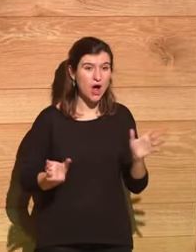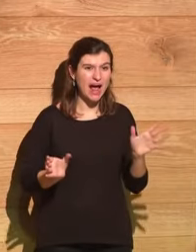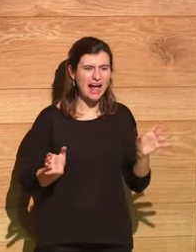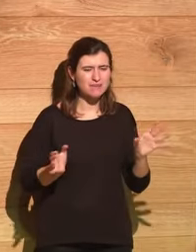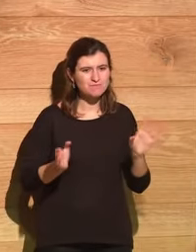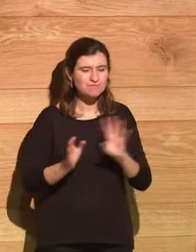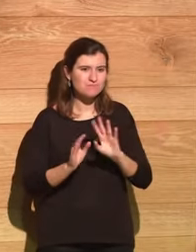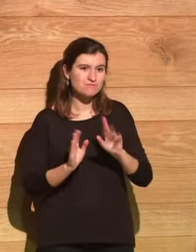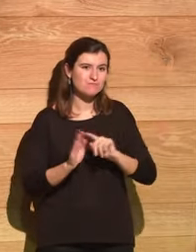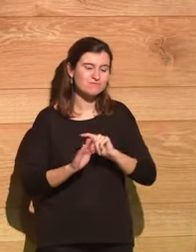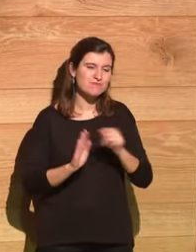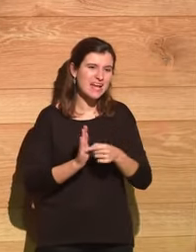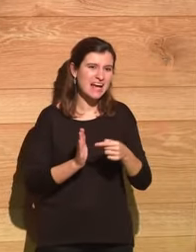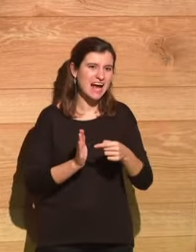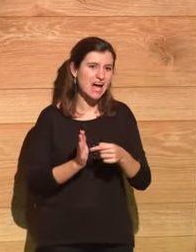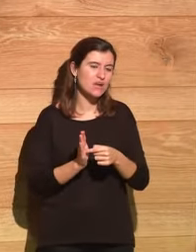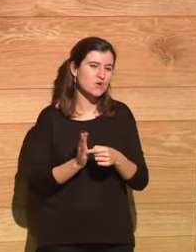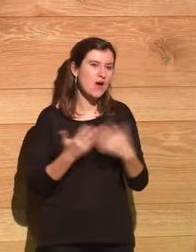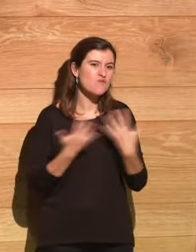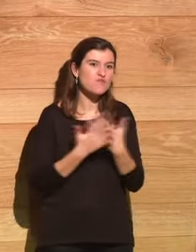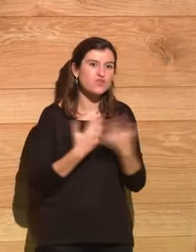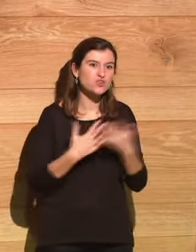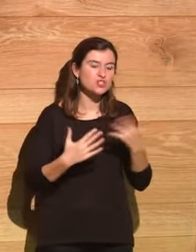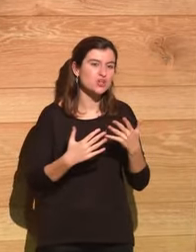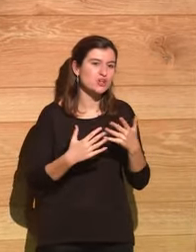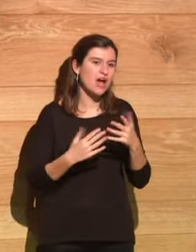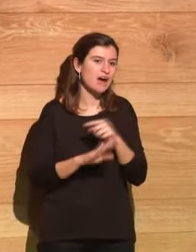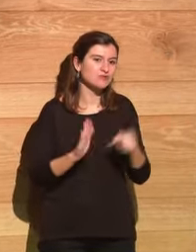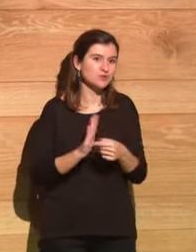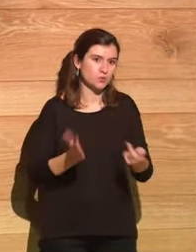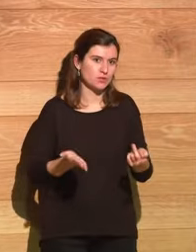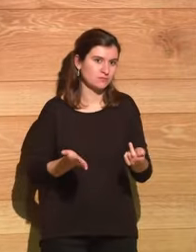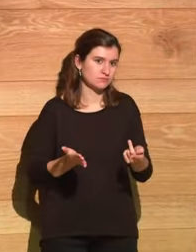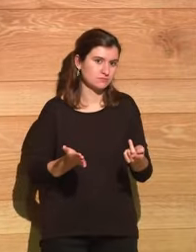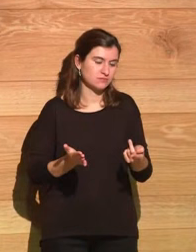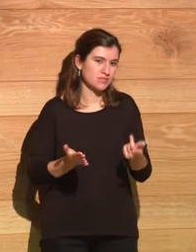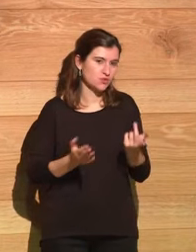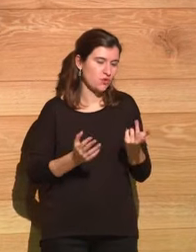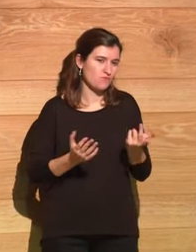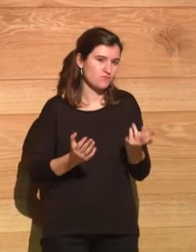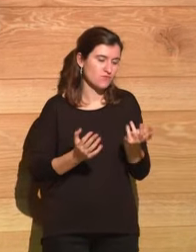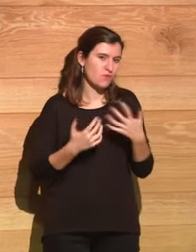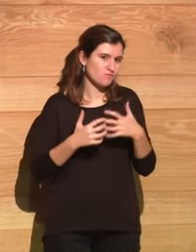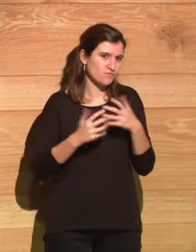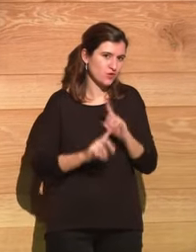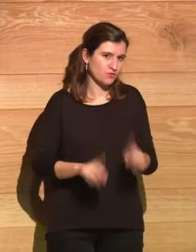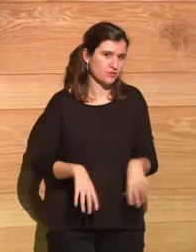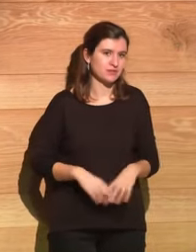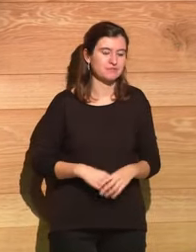absoluta. Cosa que, como sabemos, históricamente no ha salido muy bien, ¿no?